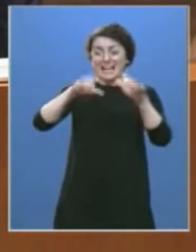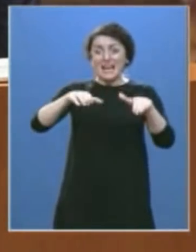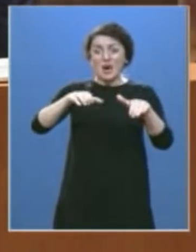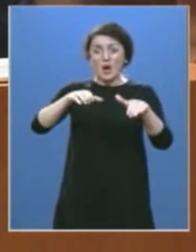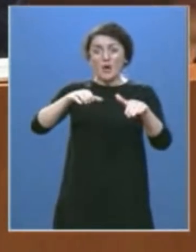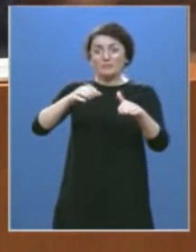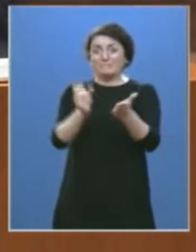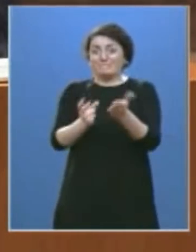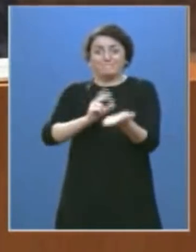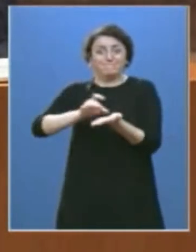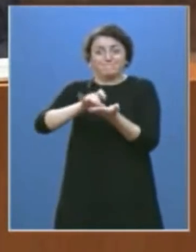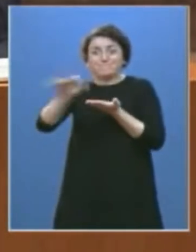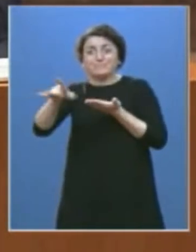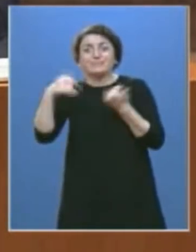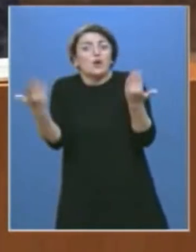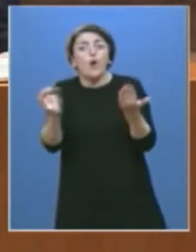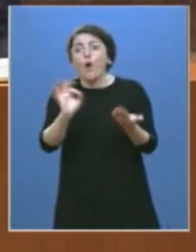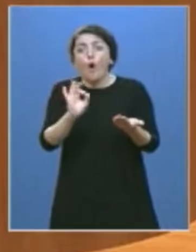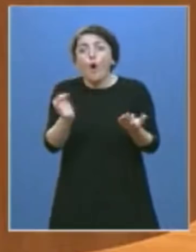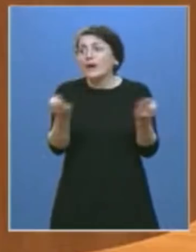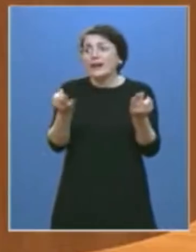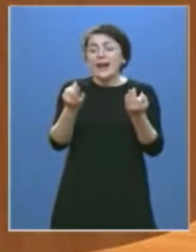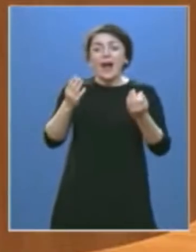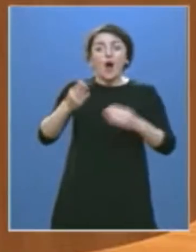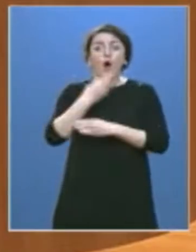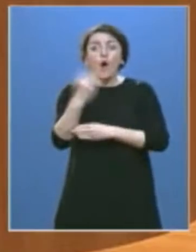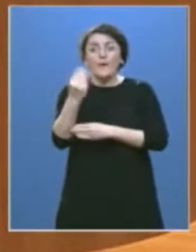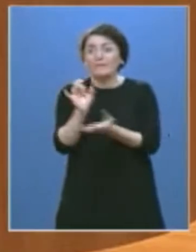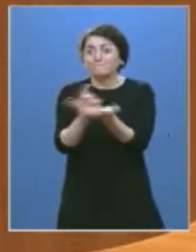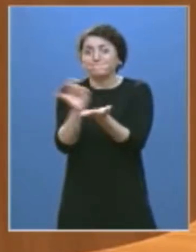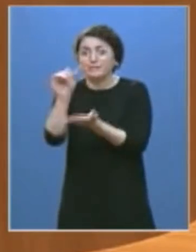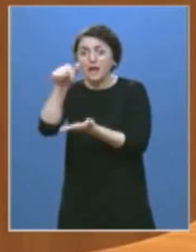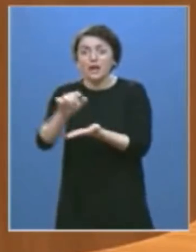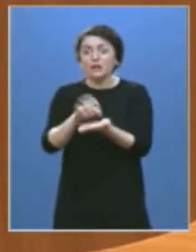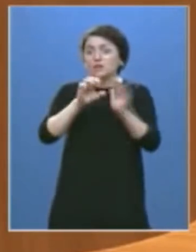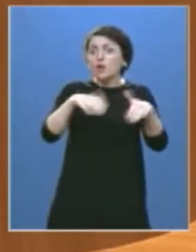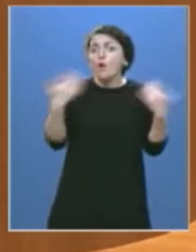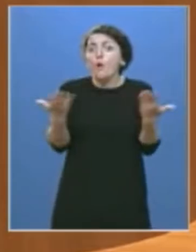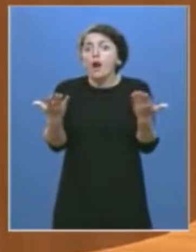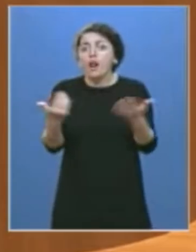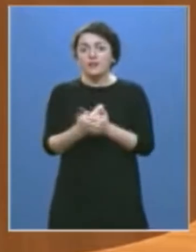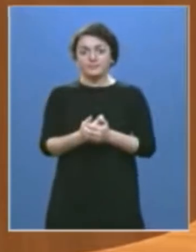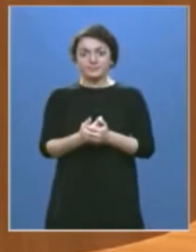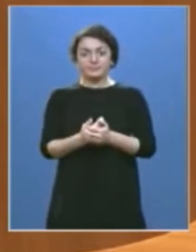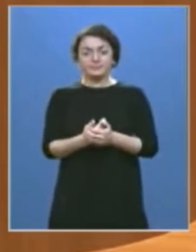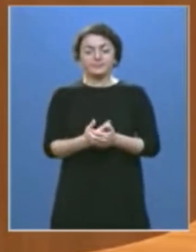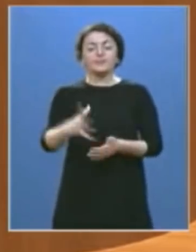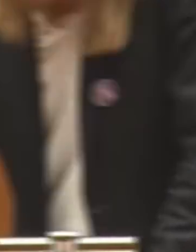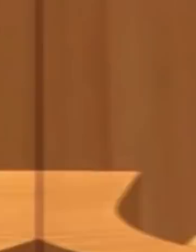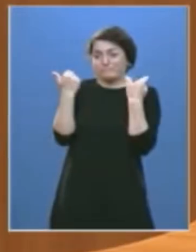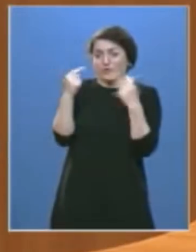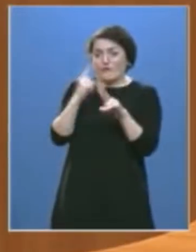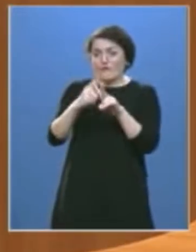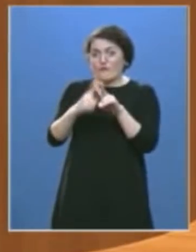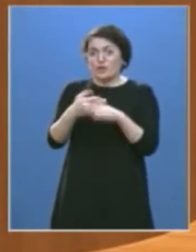En echar a la gente de Castilla y León. En expulsor en los jóvenes de Castilla y León. Bien. Señorías. Esa é a educación da bancada do Partido Popular.